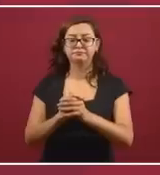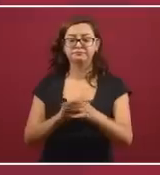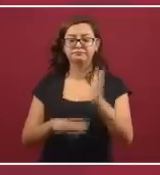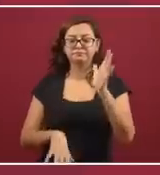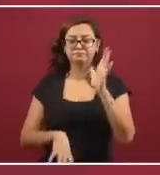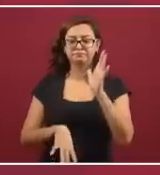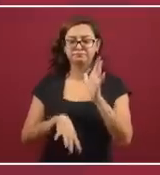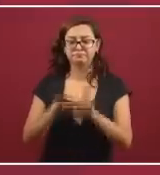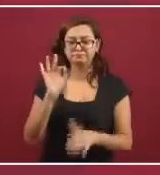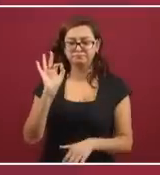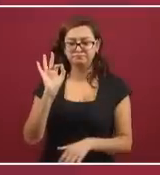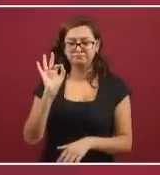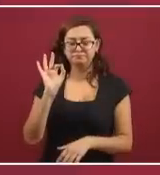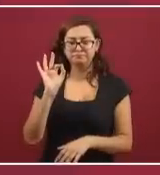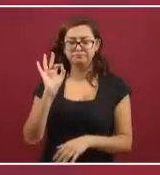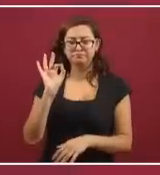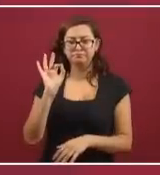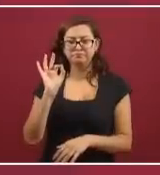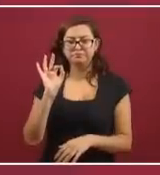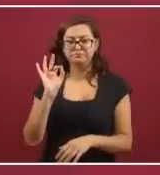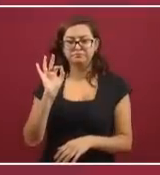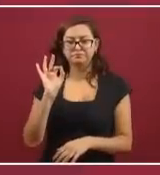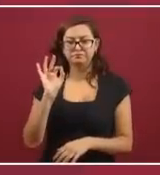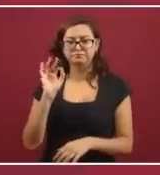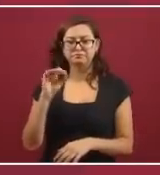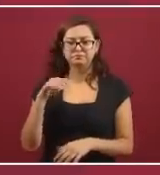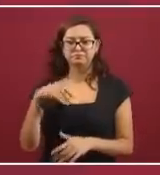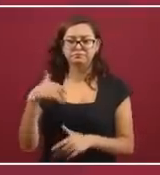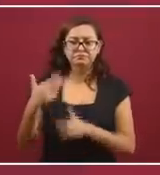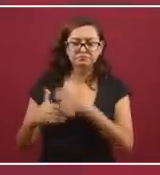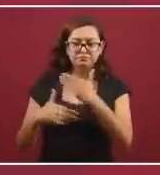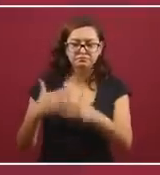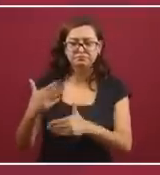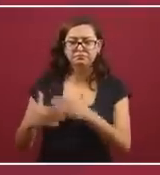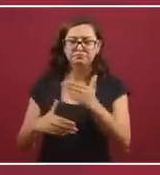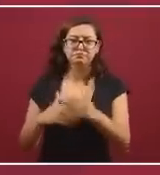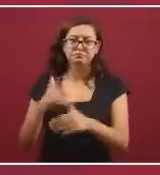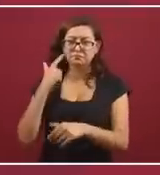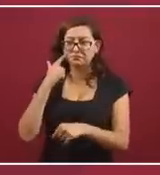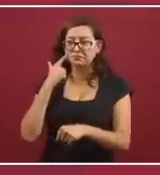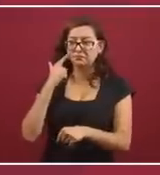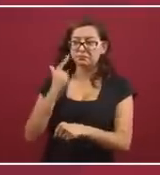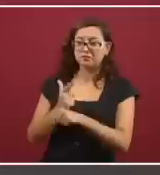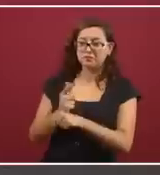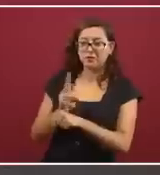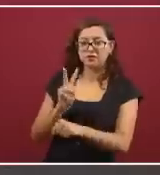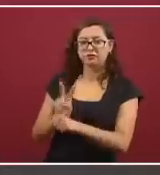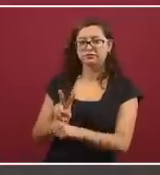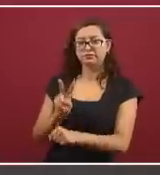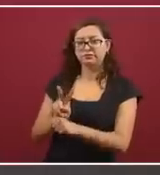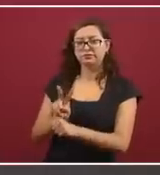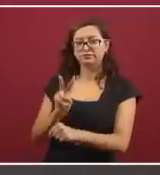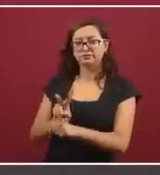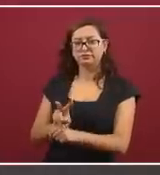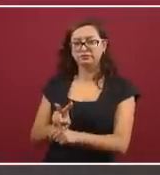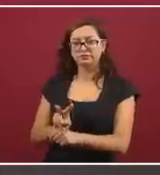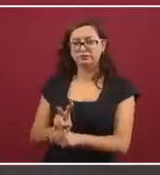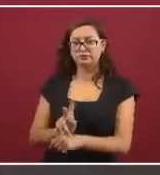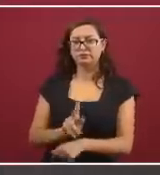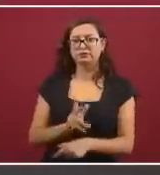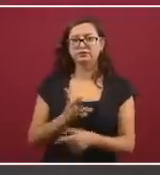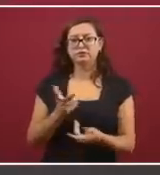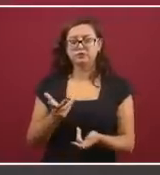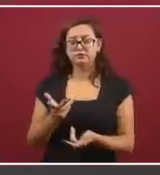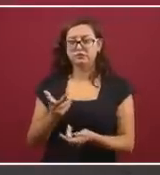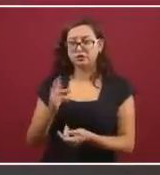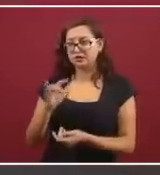se va a llevar a cabo la fiscalización con